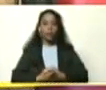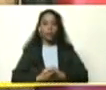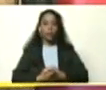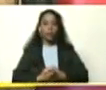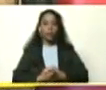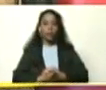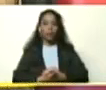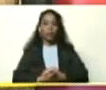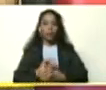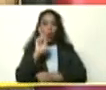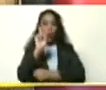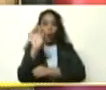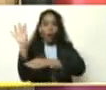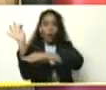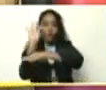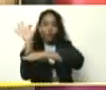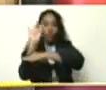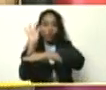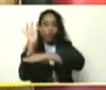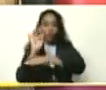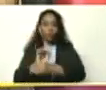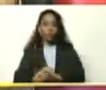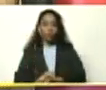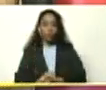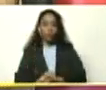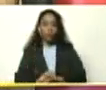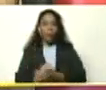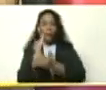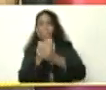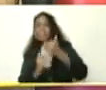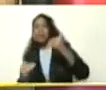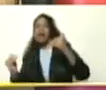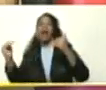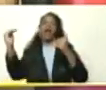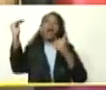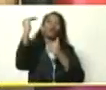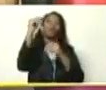de un funcionario del más alto rango,